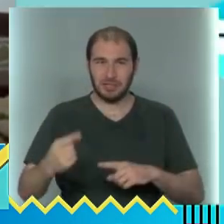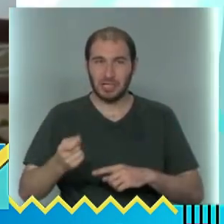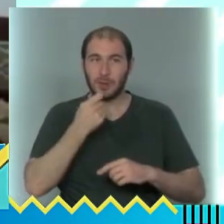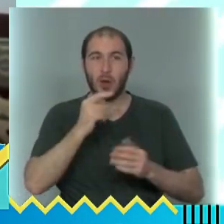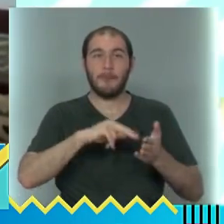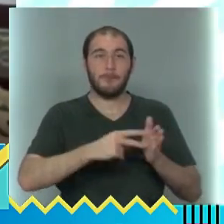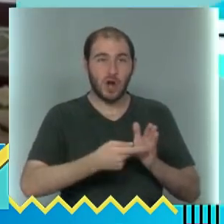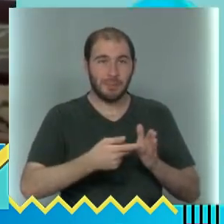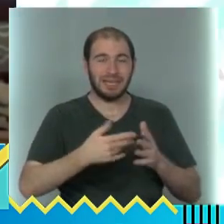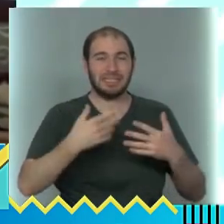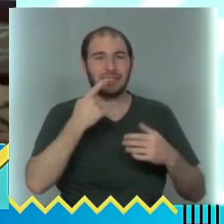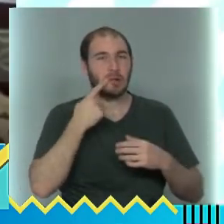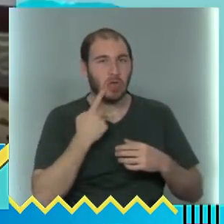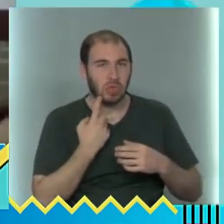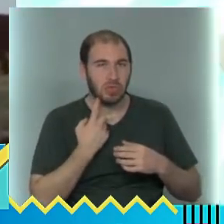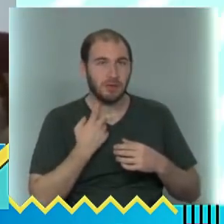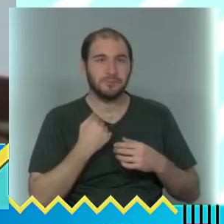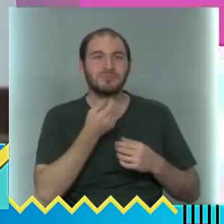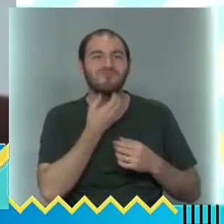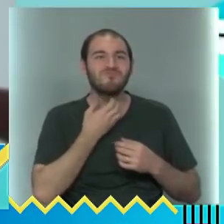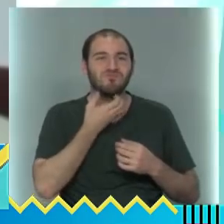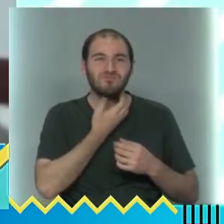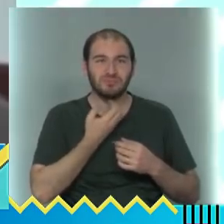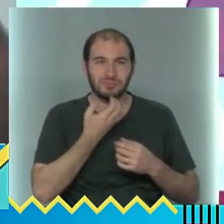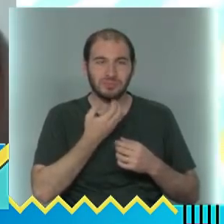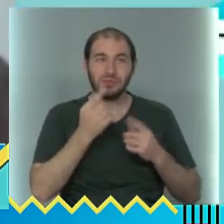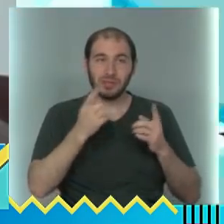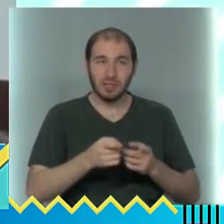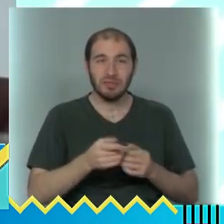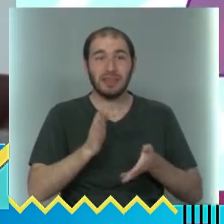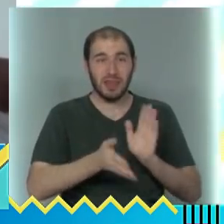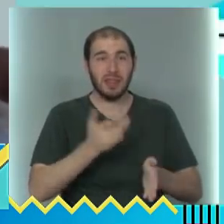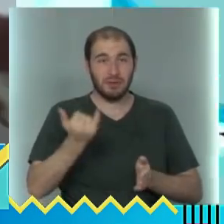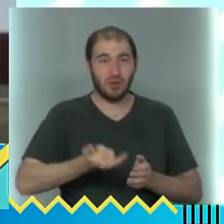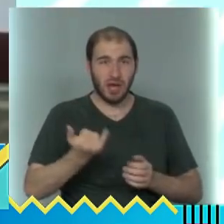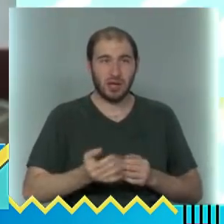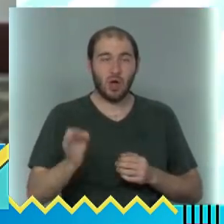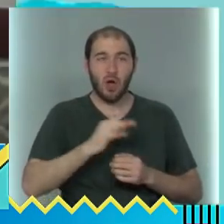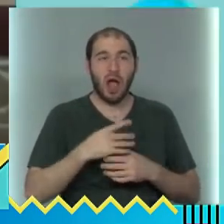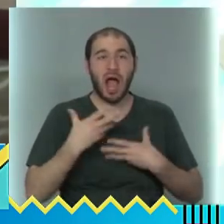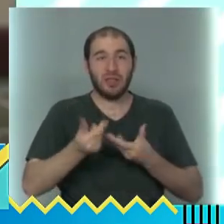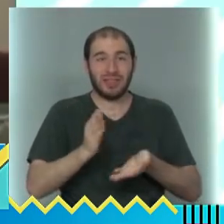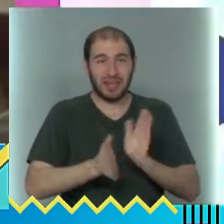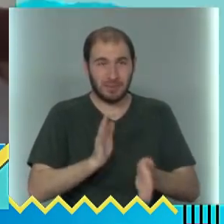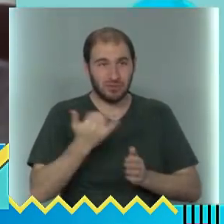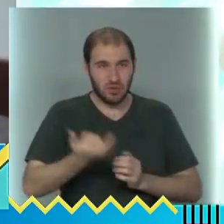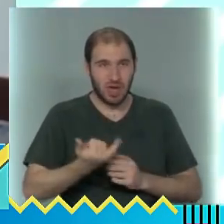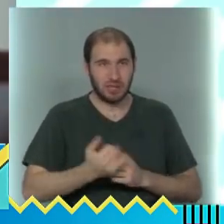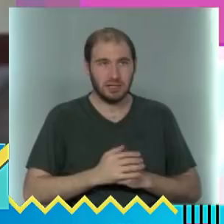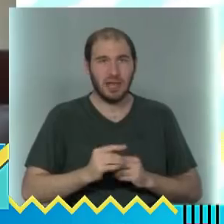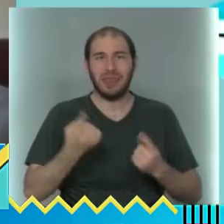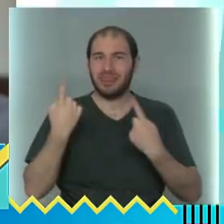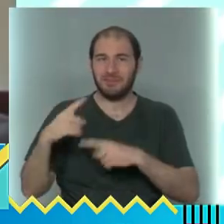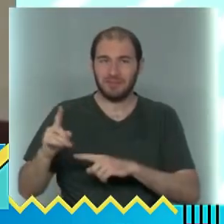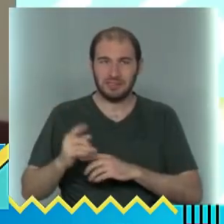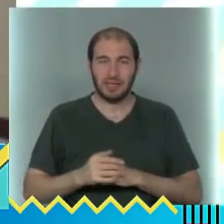una problemática con la saliva para poder deglutir y que de hecho existen tratamientos o ayudas de tipo terapéutico. Y otra